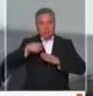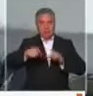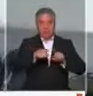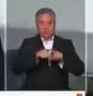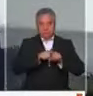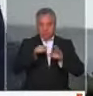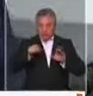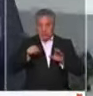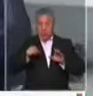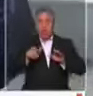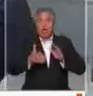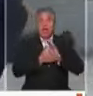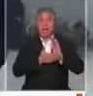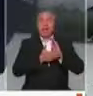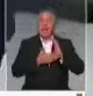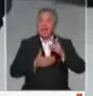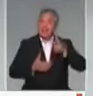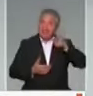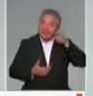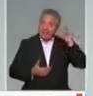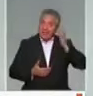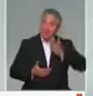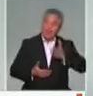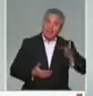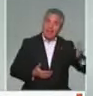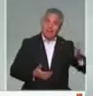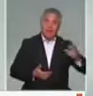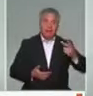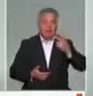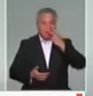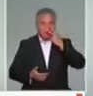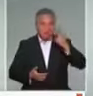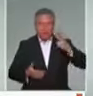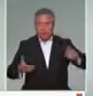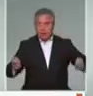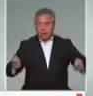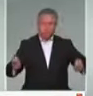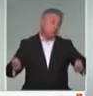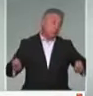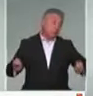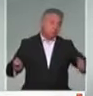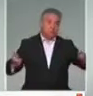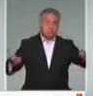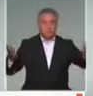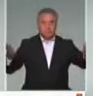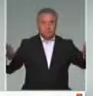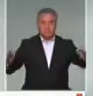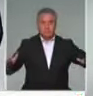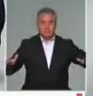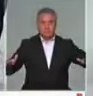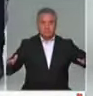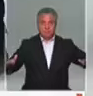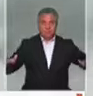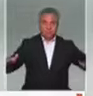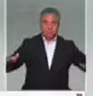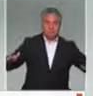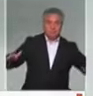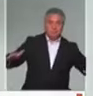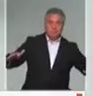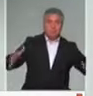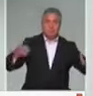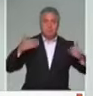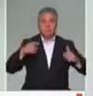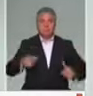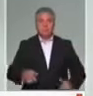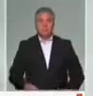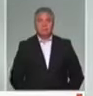izquierda. Bien, entonces ella lo que va a hacer primero es mirar hacia la izquierda, luego inclinar su cuerpo, el tronco superior hacia la izquierda y su cuerpo en el aire va a pasar